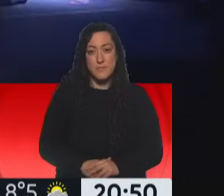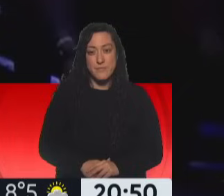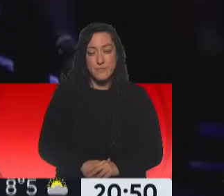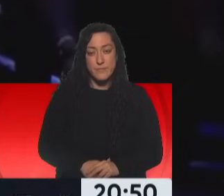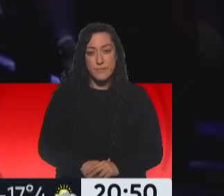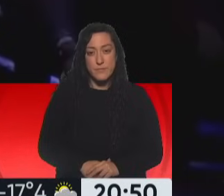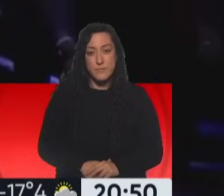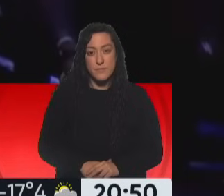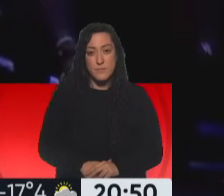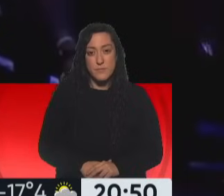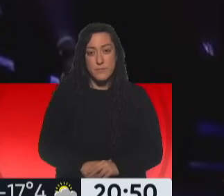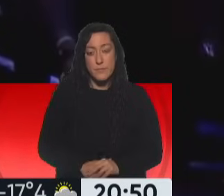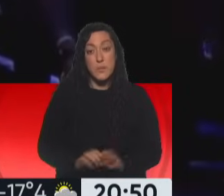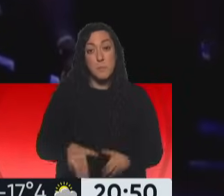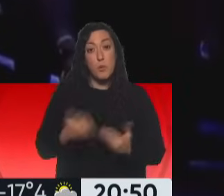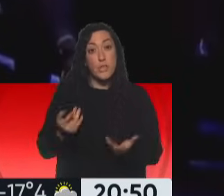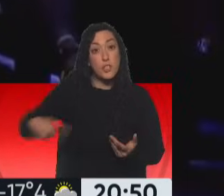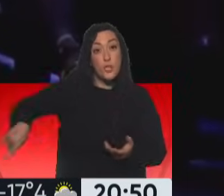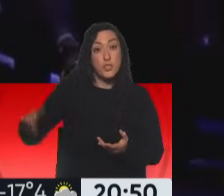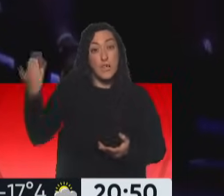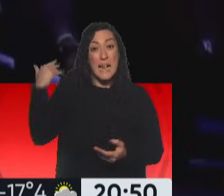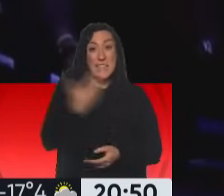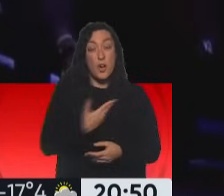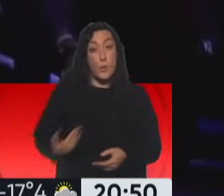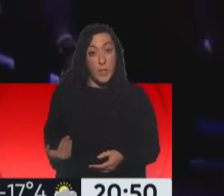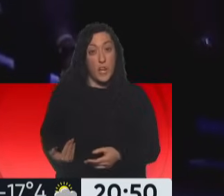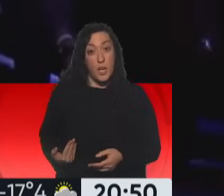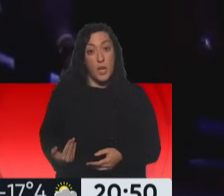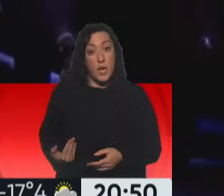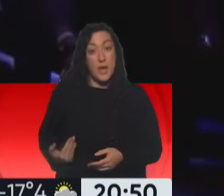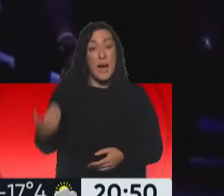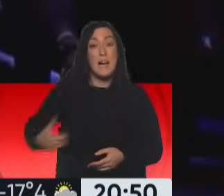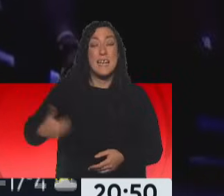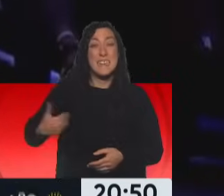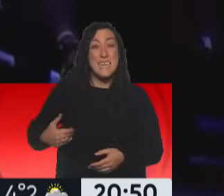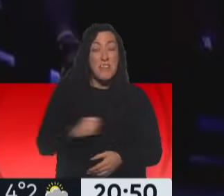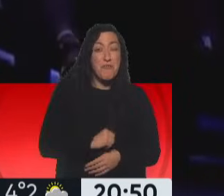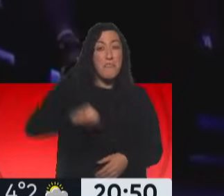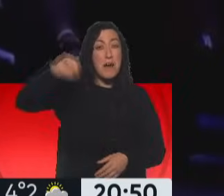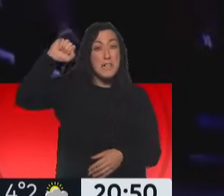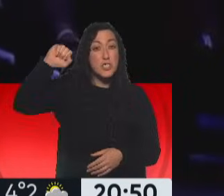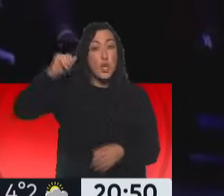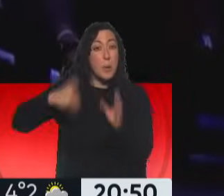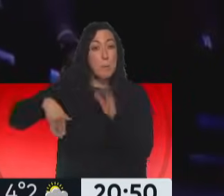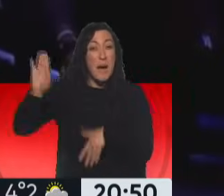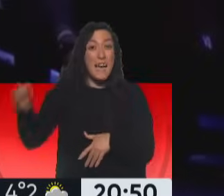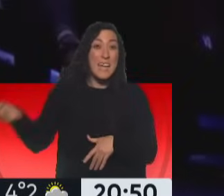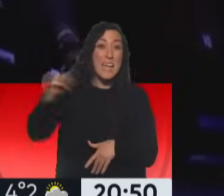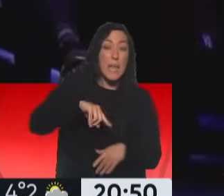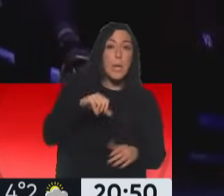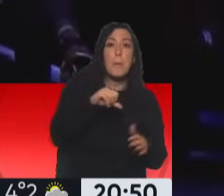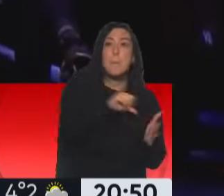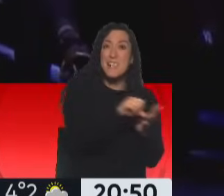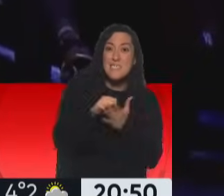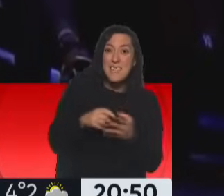No por nada, con ellos al poder, Argentina llegó a tener inflaciones más altas que países directamente en guerra